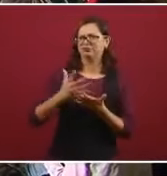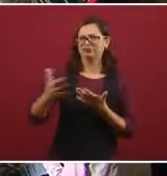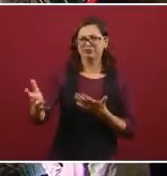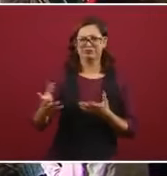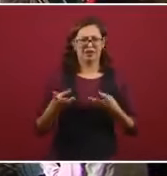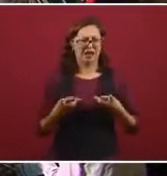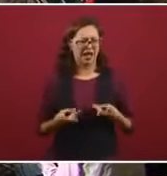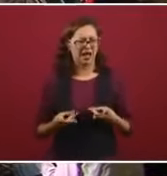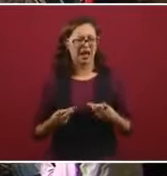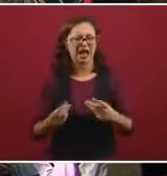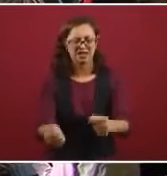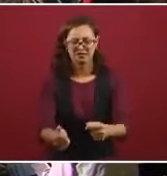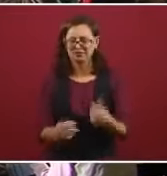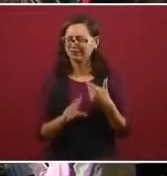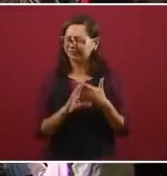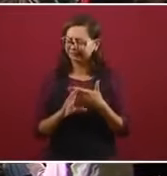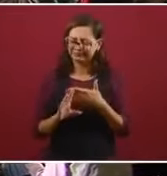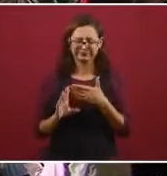onerosos,